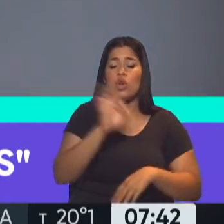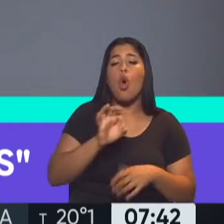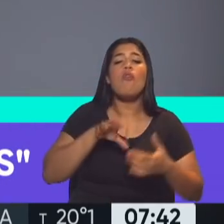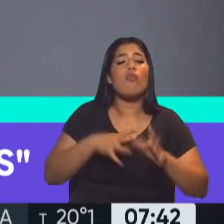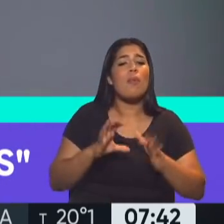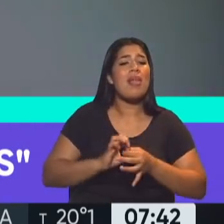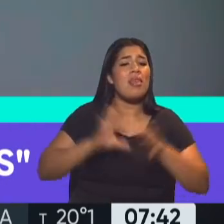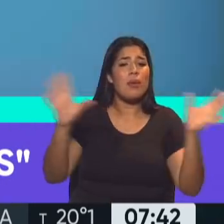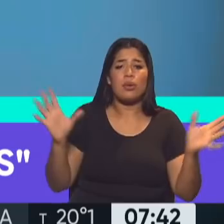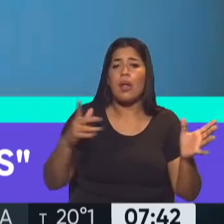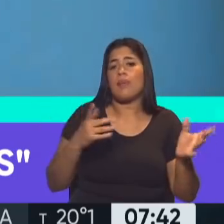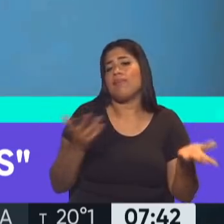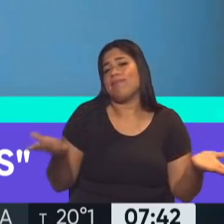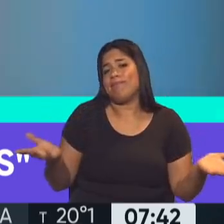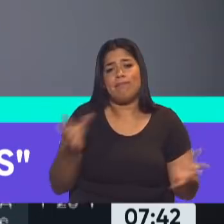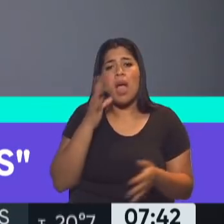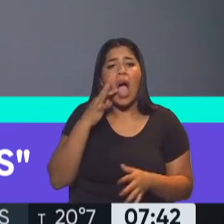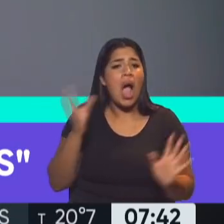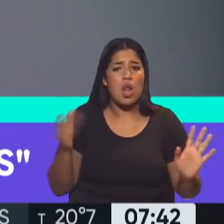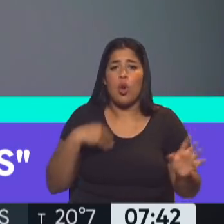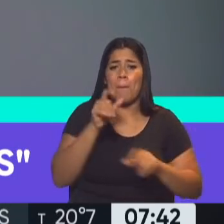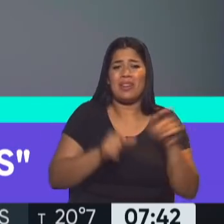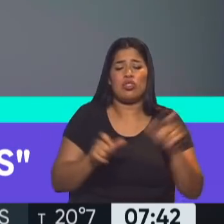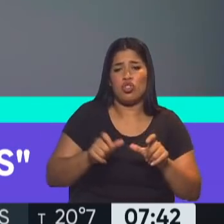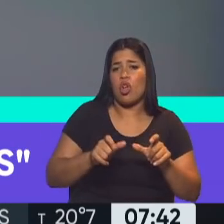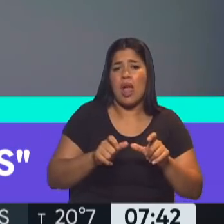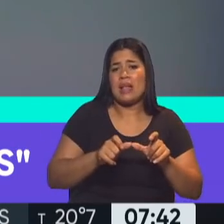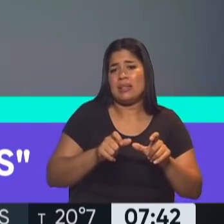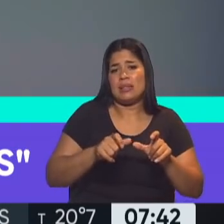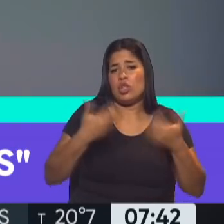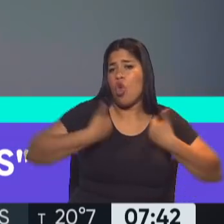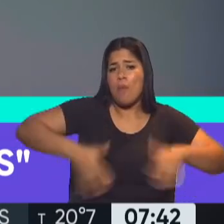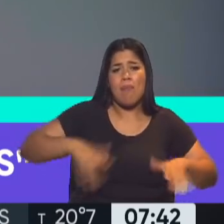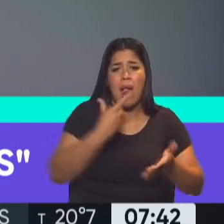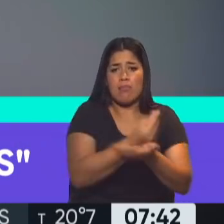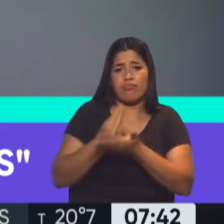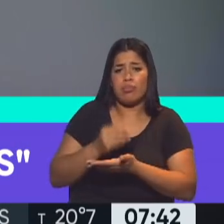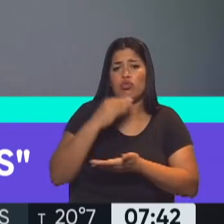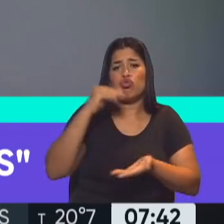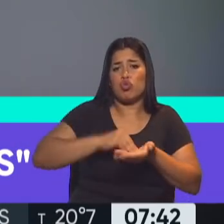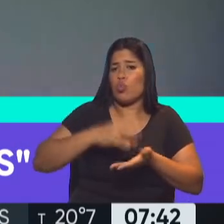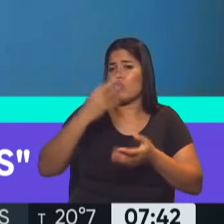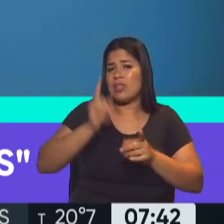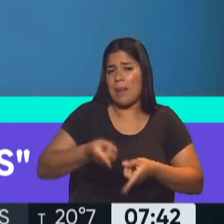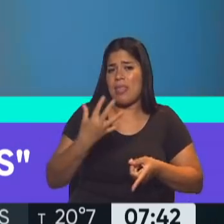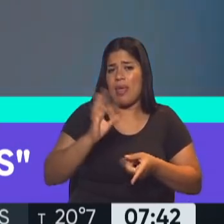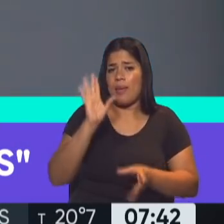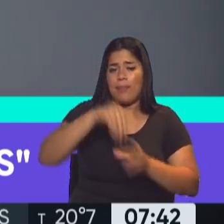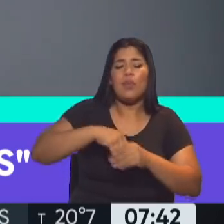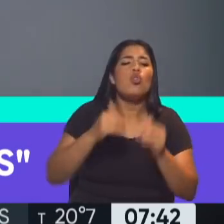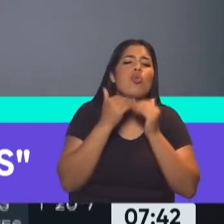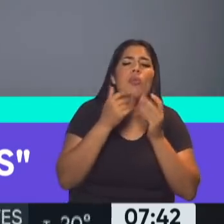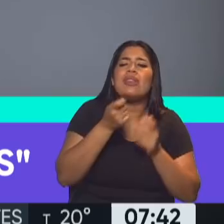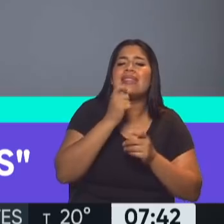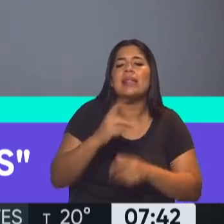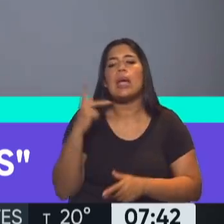un plebiscito, una consulta, y que lo resuelva el pueblo de Chubut, porque es el tema más transversal. Acá no importa si votaste kirchnerismo, si votaste